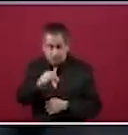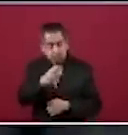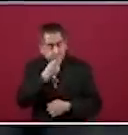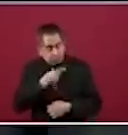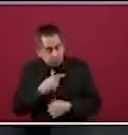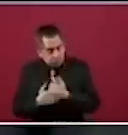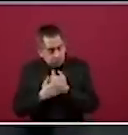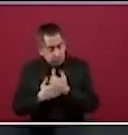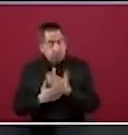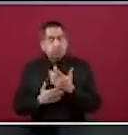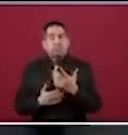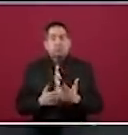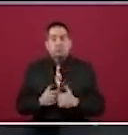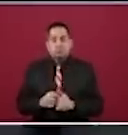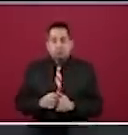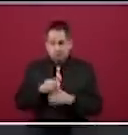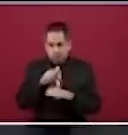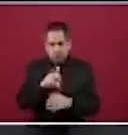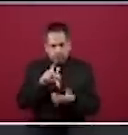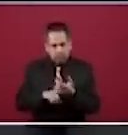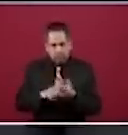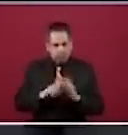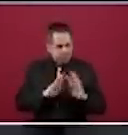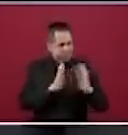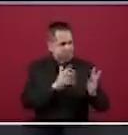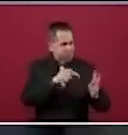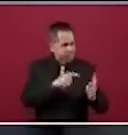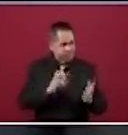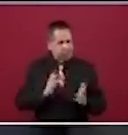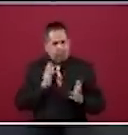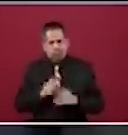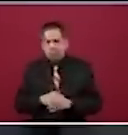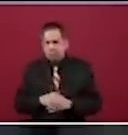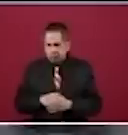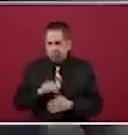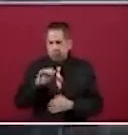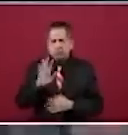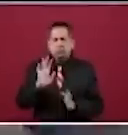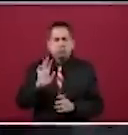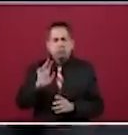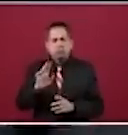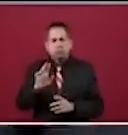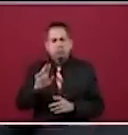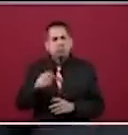planteando sobre este consejo. Sí, yo